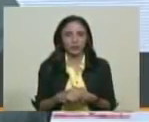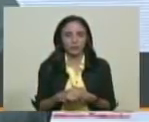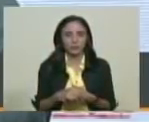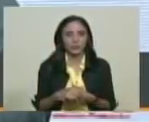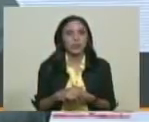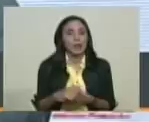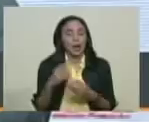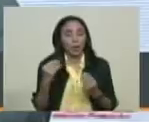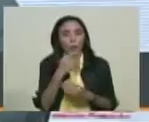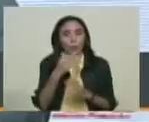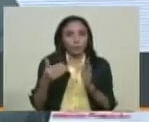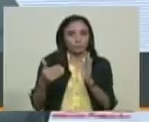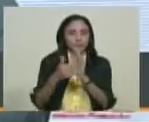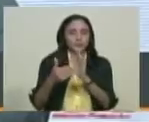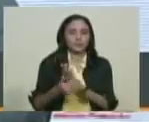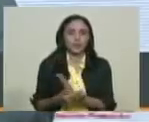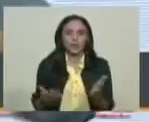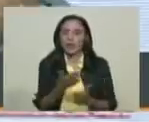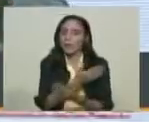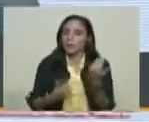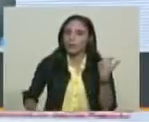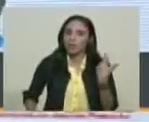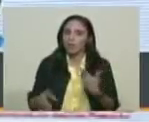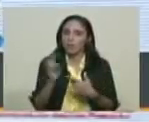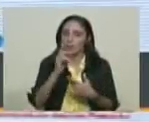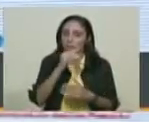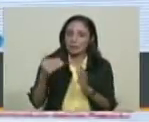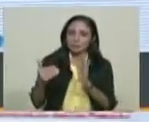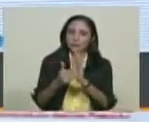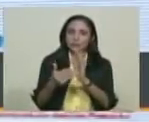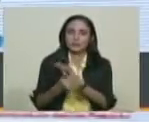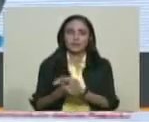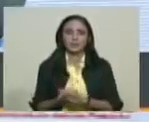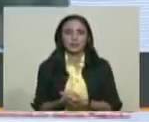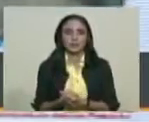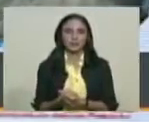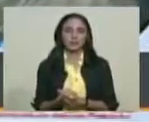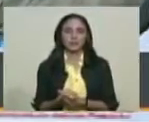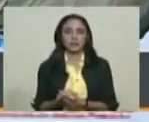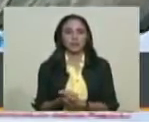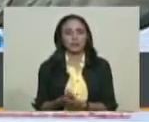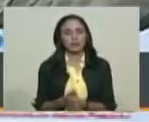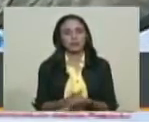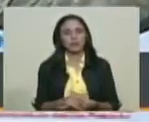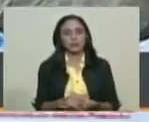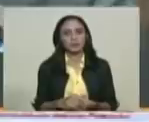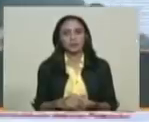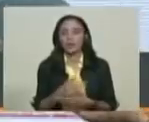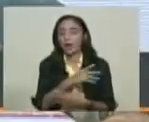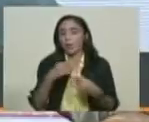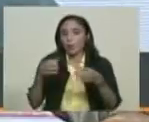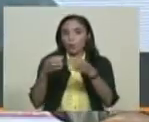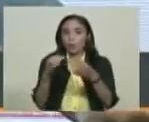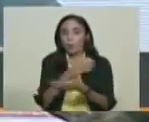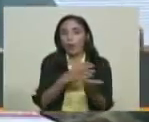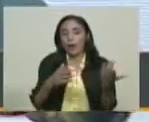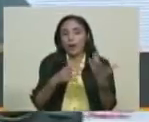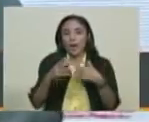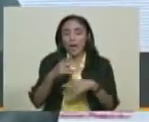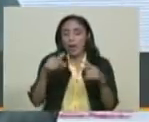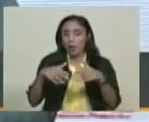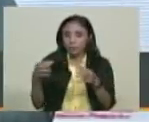ejecutaron el atentado contra el presidente de Venezuela y contra todo el mando, alto mando institucional, político y militar del país.